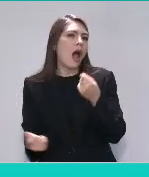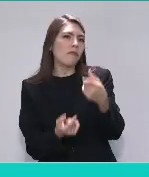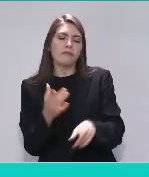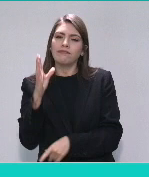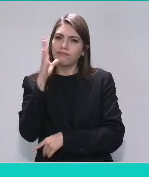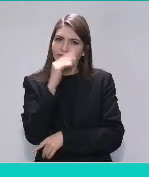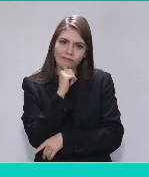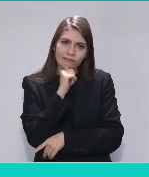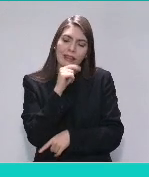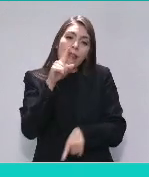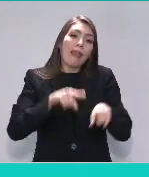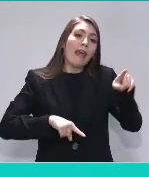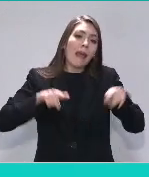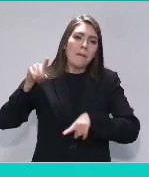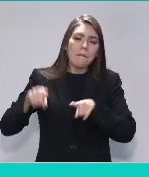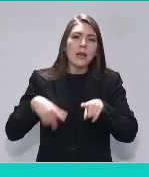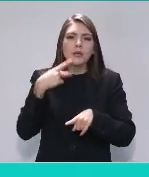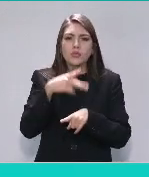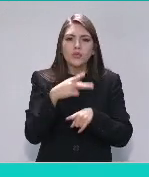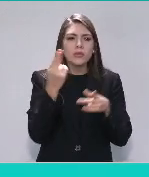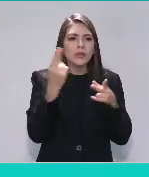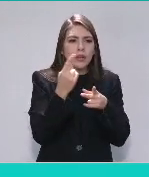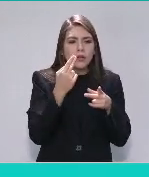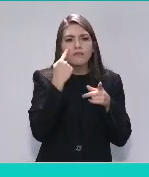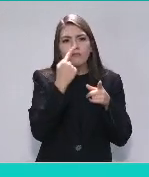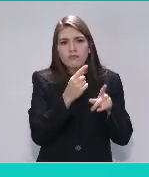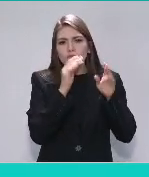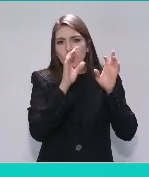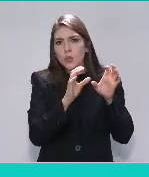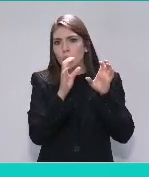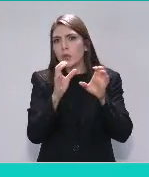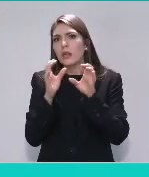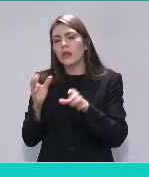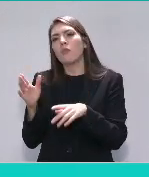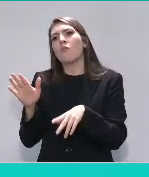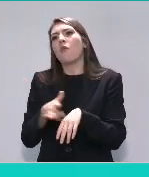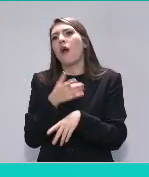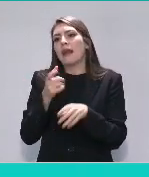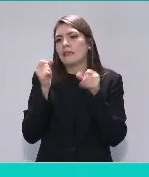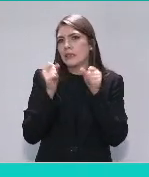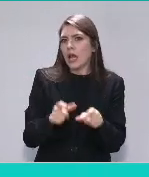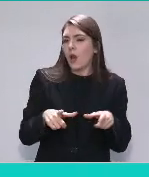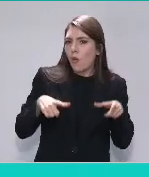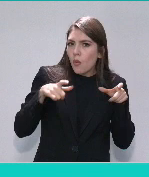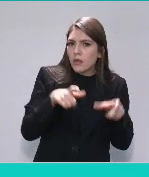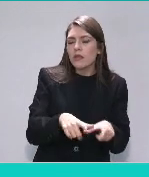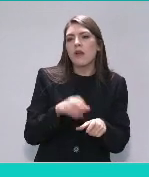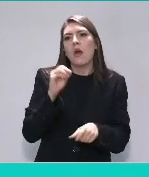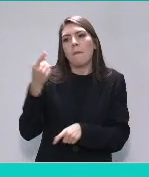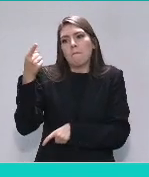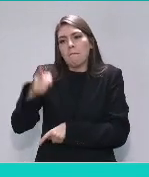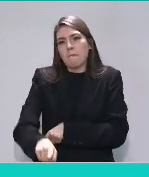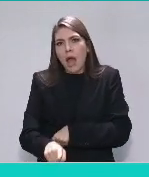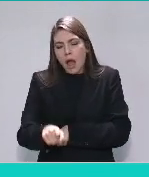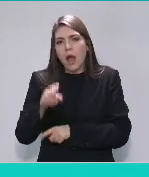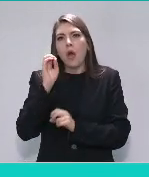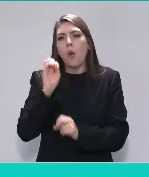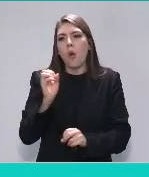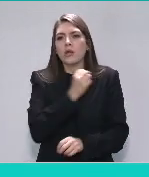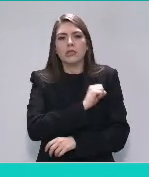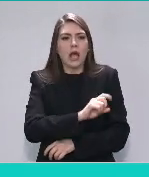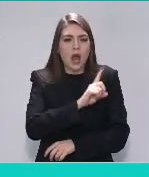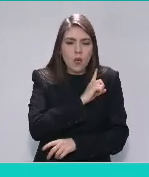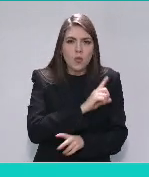el tratamiento de datos por razones de seguridad nacional disposiciones de orden público seguridad y salud